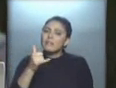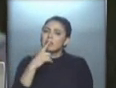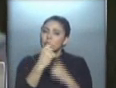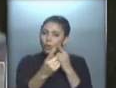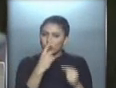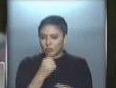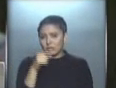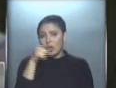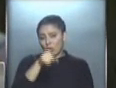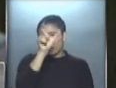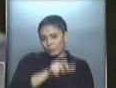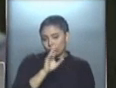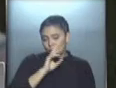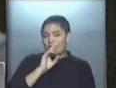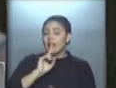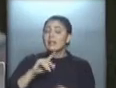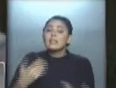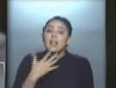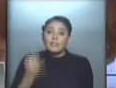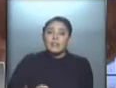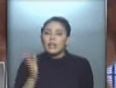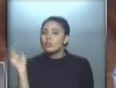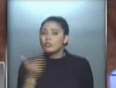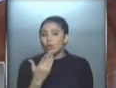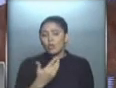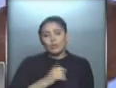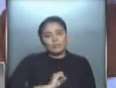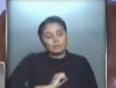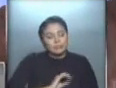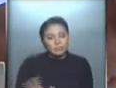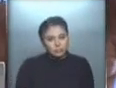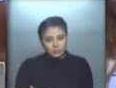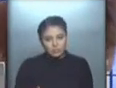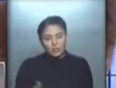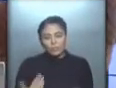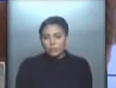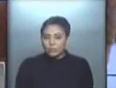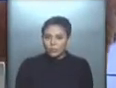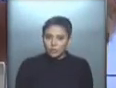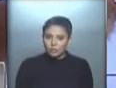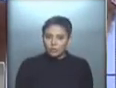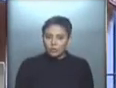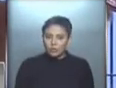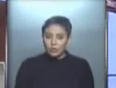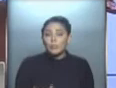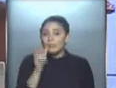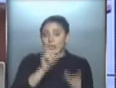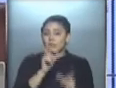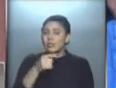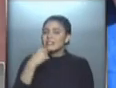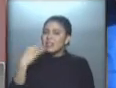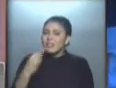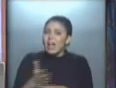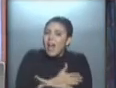también realizar denuncias bueno lo cierto es que todo esto llegó demasiado lejos y que por supuesto aquellos que tenían que haber